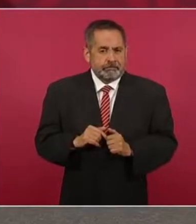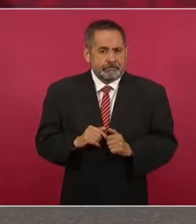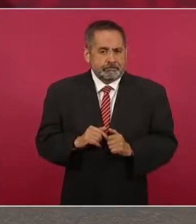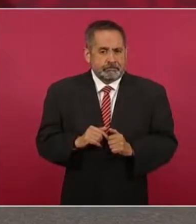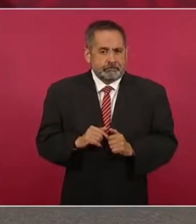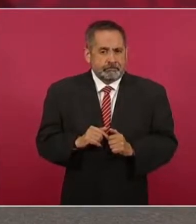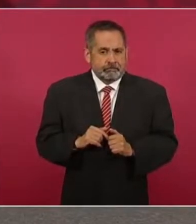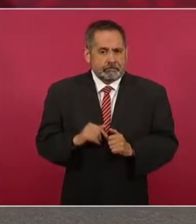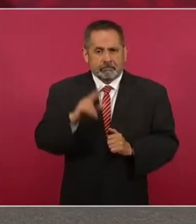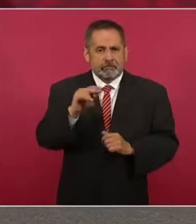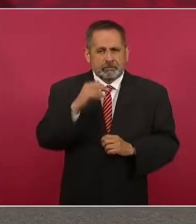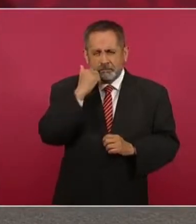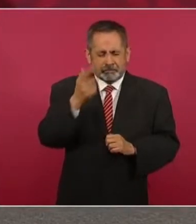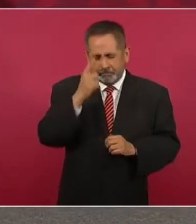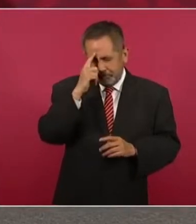Y no me quiero traspasar.